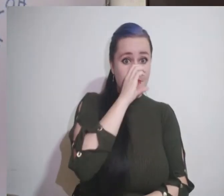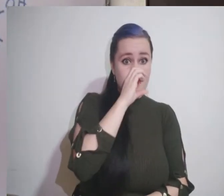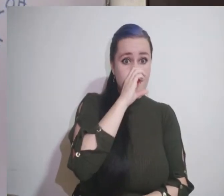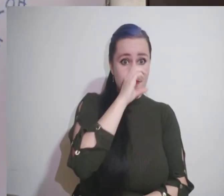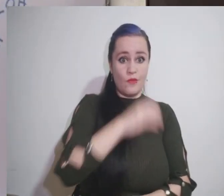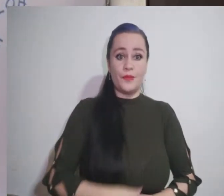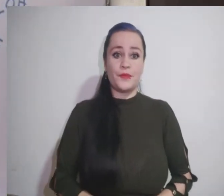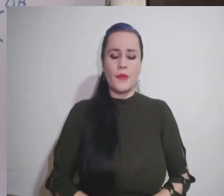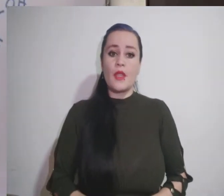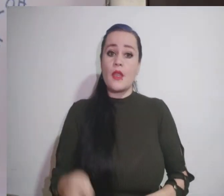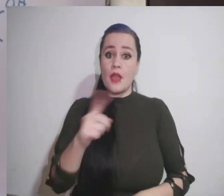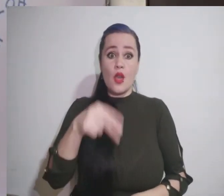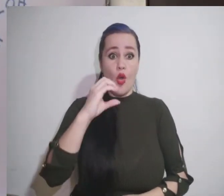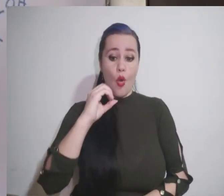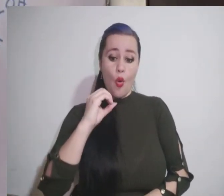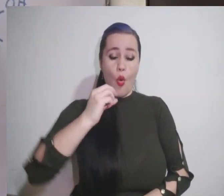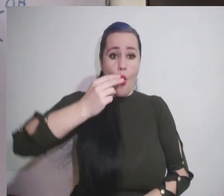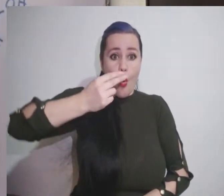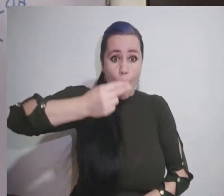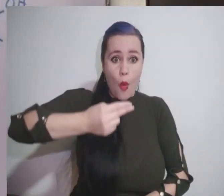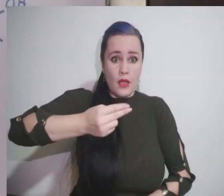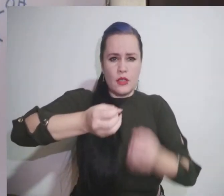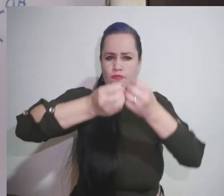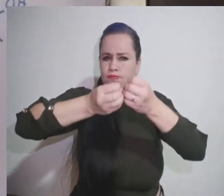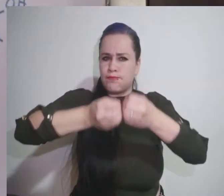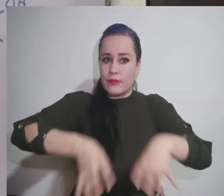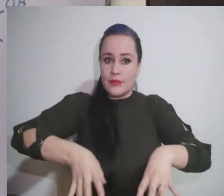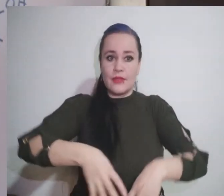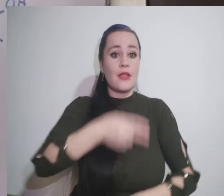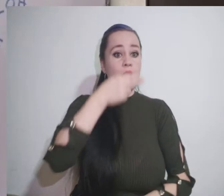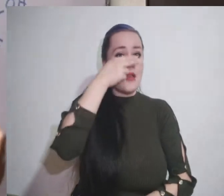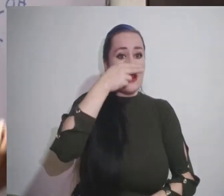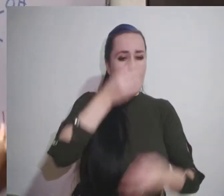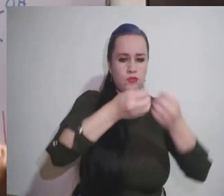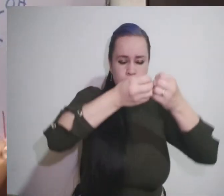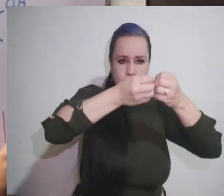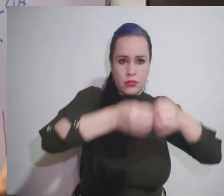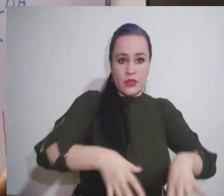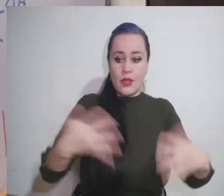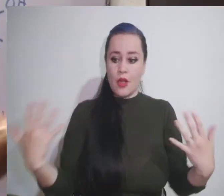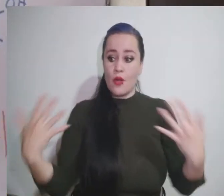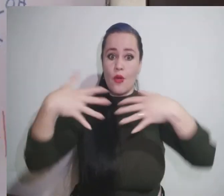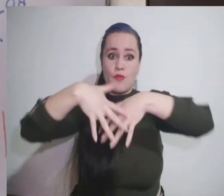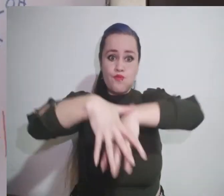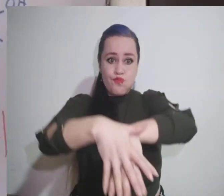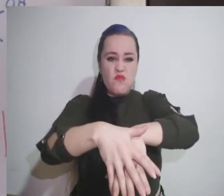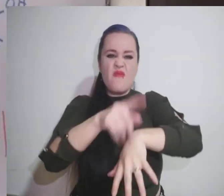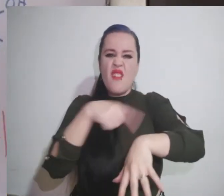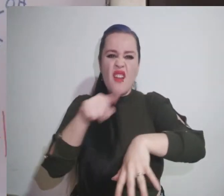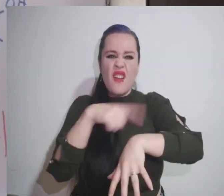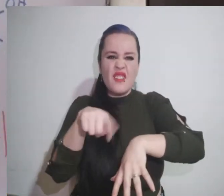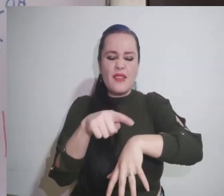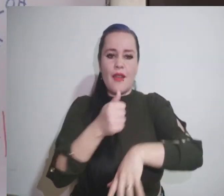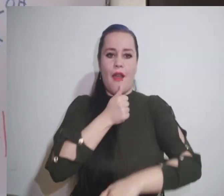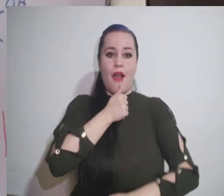Pierde este OH, ¿sí? Pierde este hidrógeno y se forma agua.